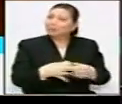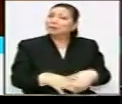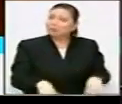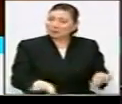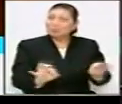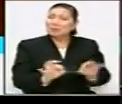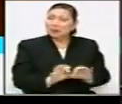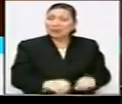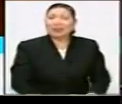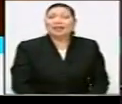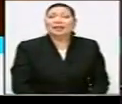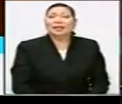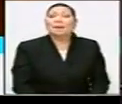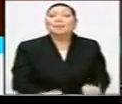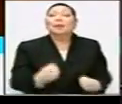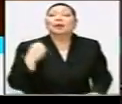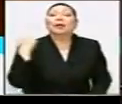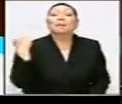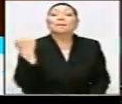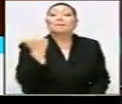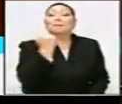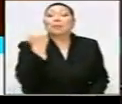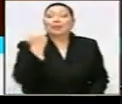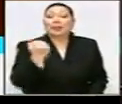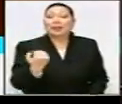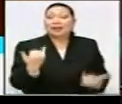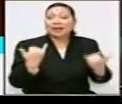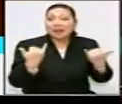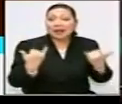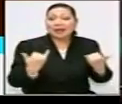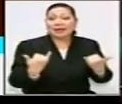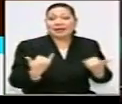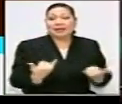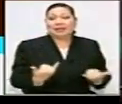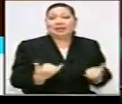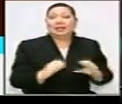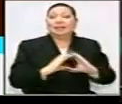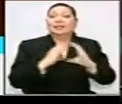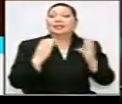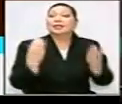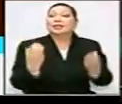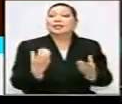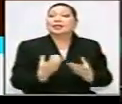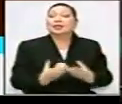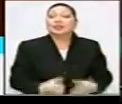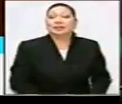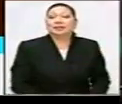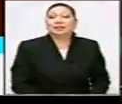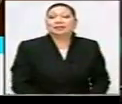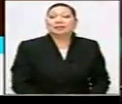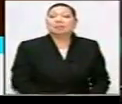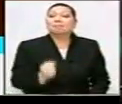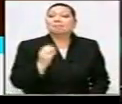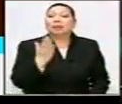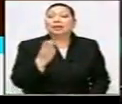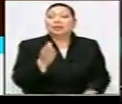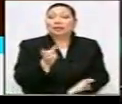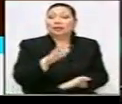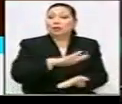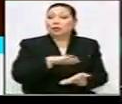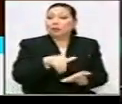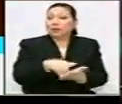importantísimo, porque el poder acá, en el Congreso, emana de la